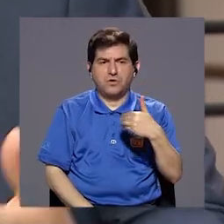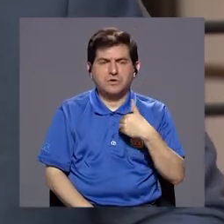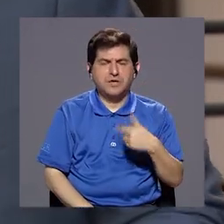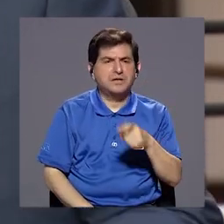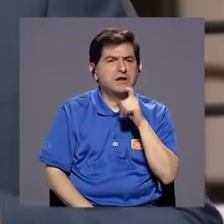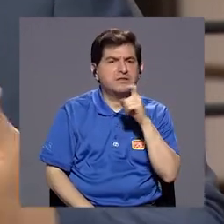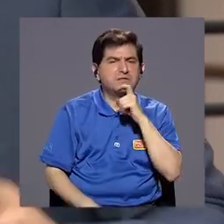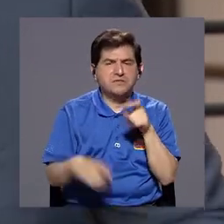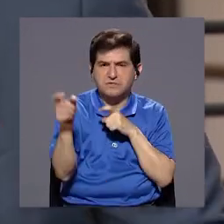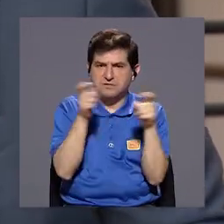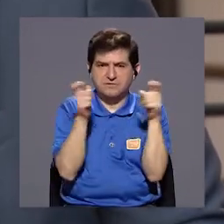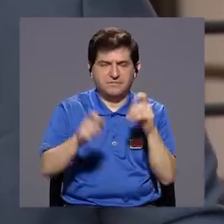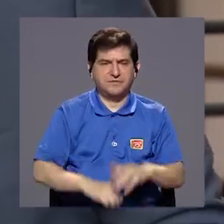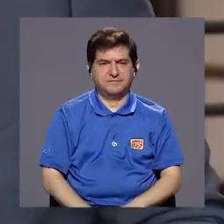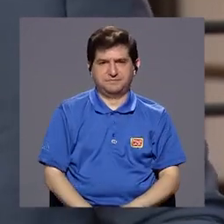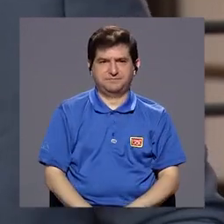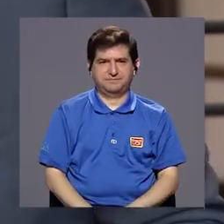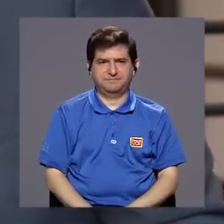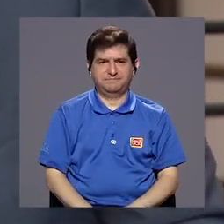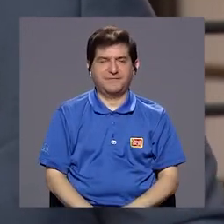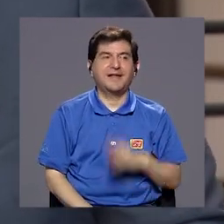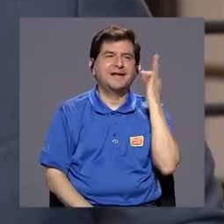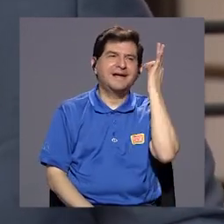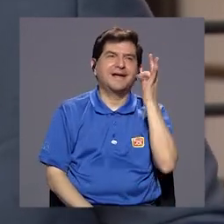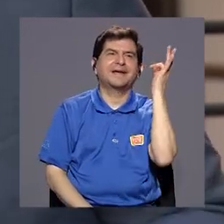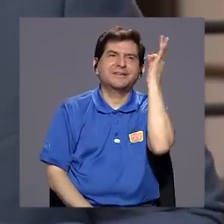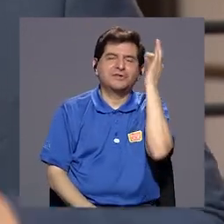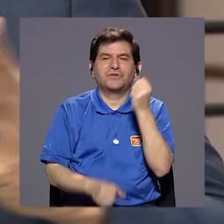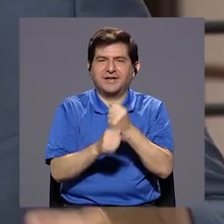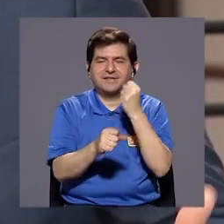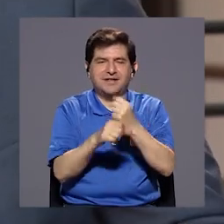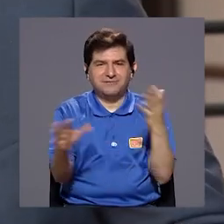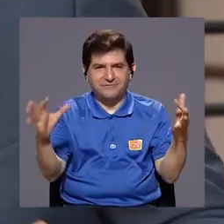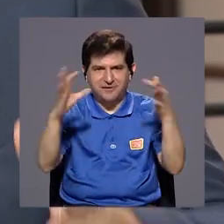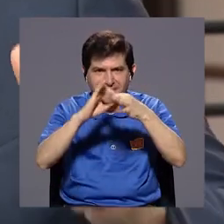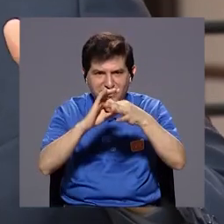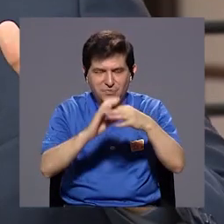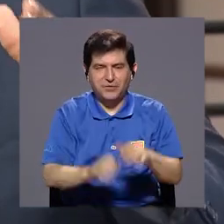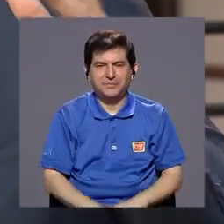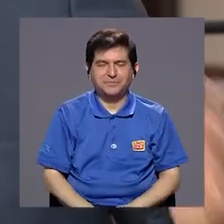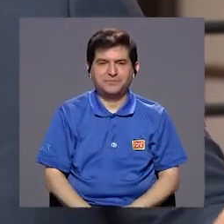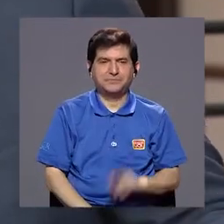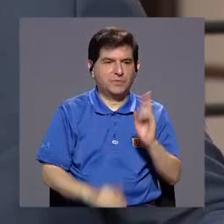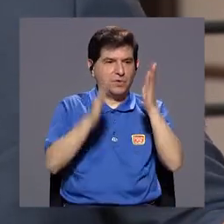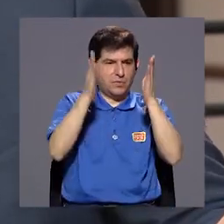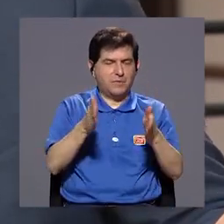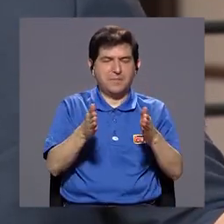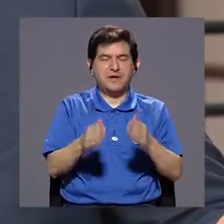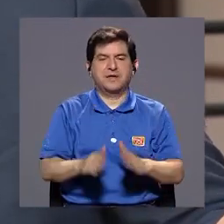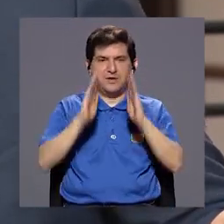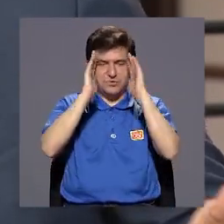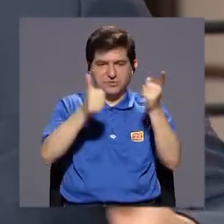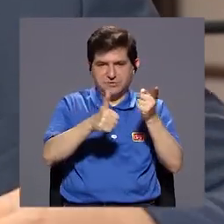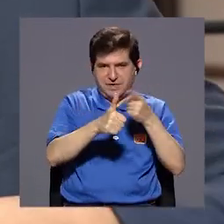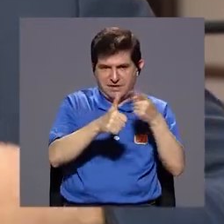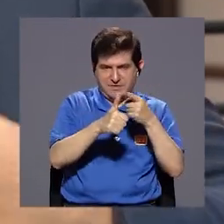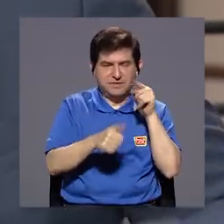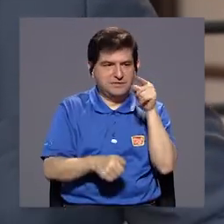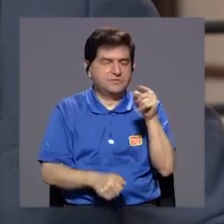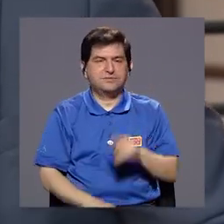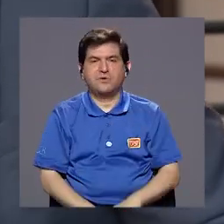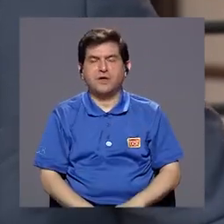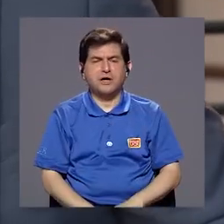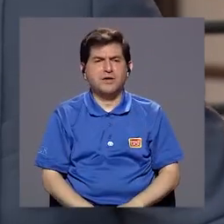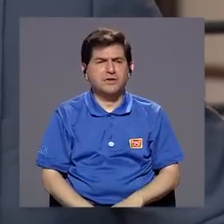era difícil control, lo que sea. Entonces, en buena teoría, eso es un trabajo conjunto, o sea, desde los colegas que están en atención primaria, que son los